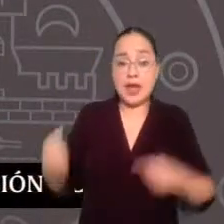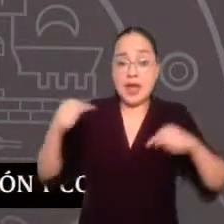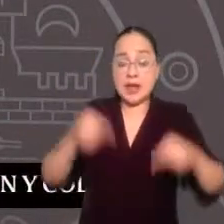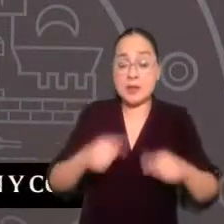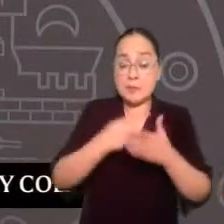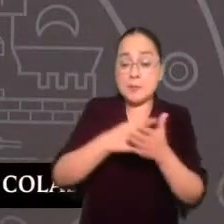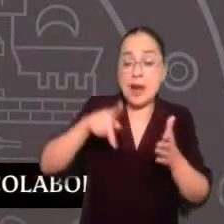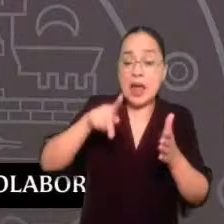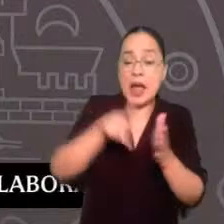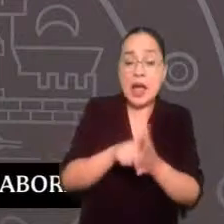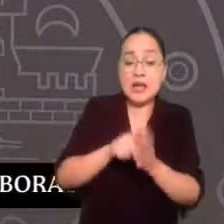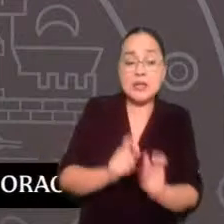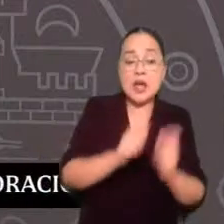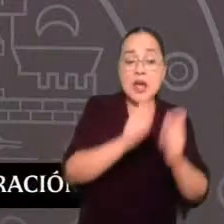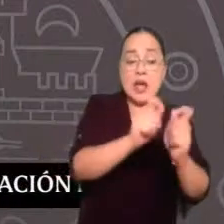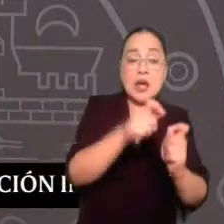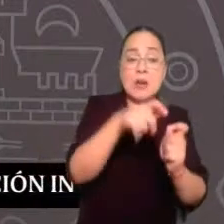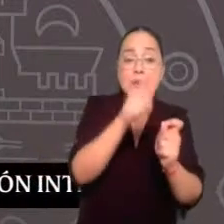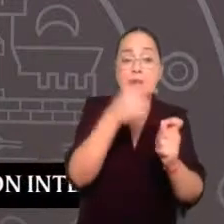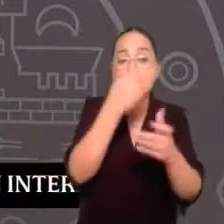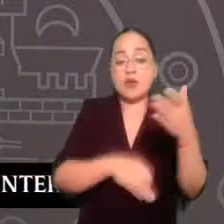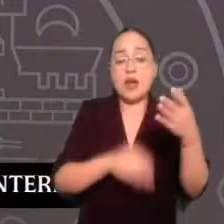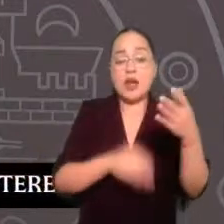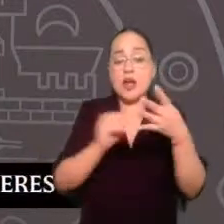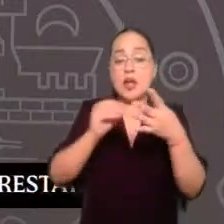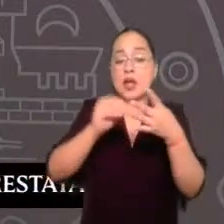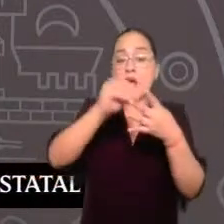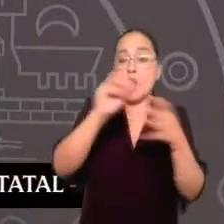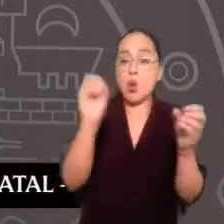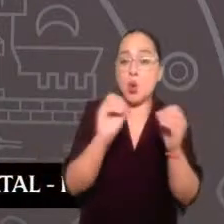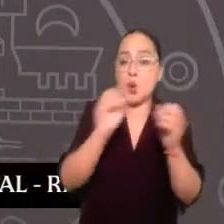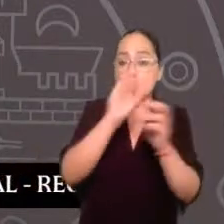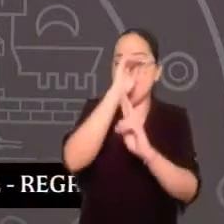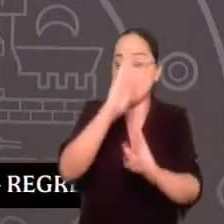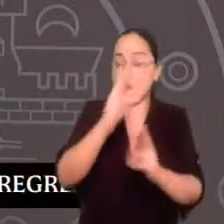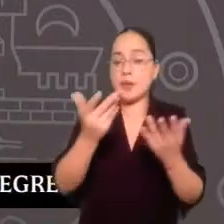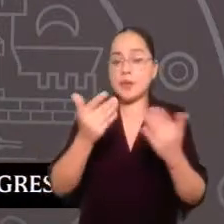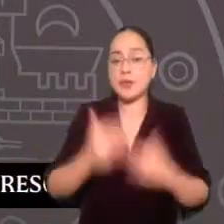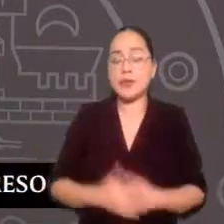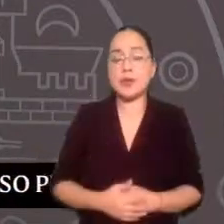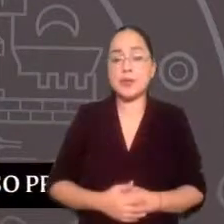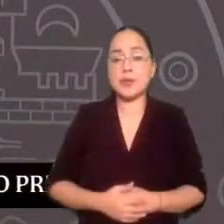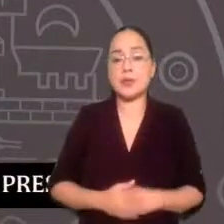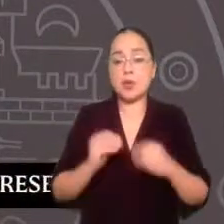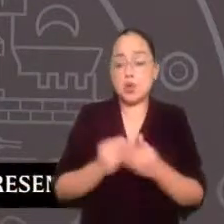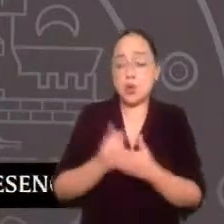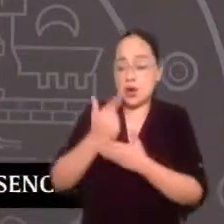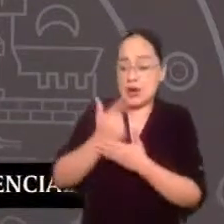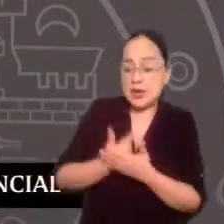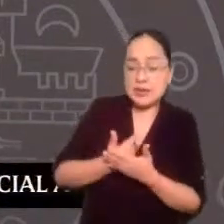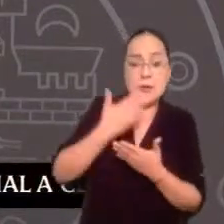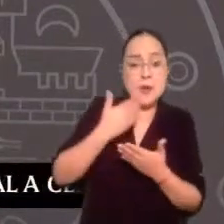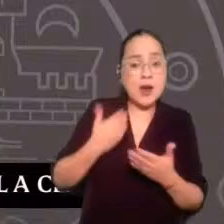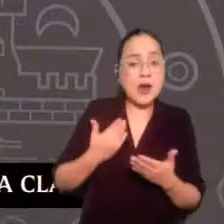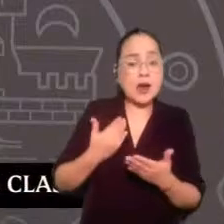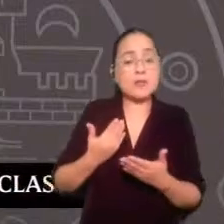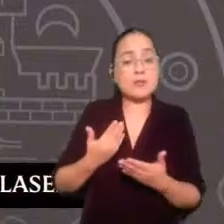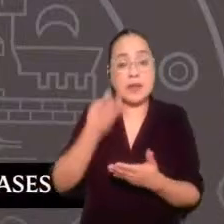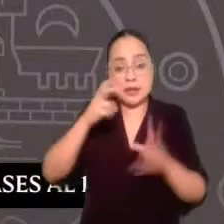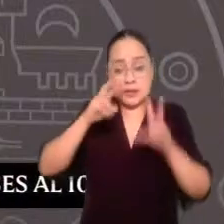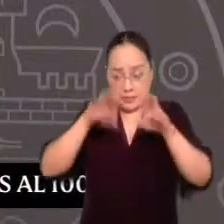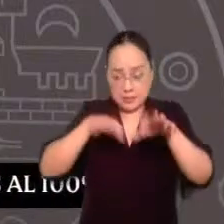brincaron el escalafón o la lista de derechos. Ese es un tema laboral, hay que